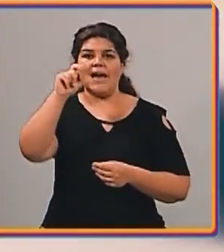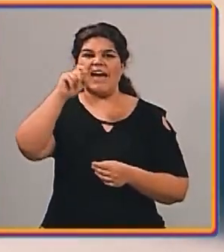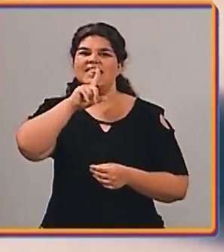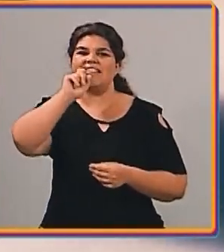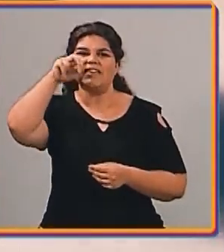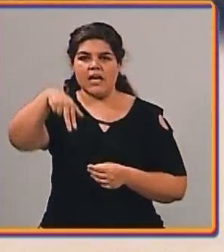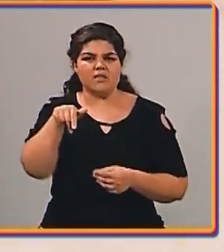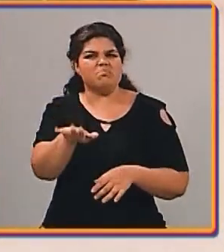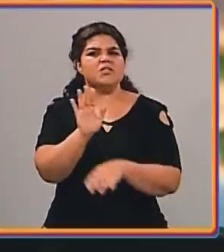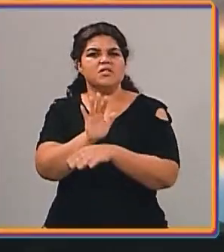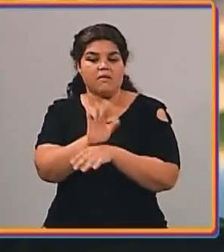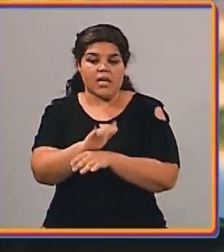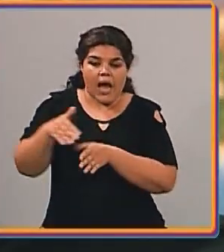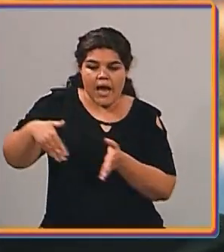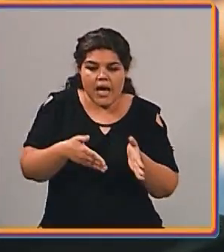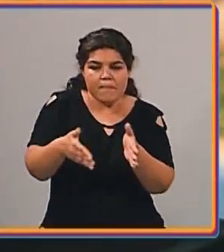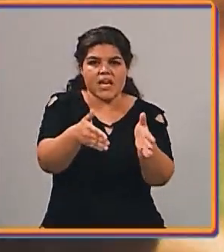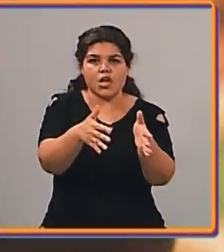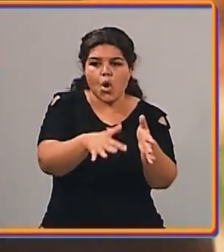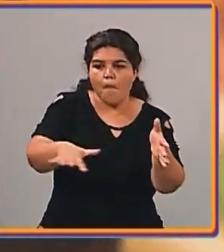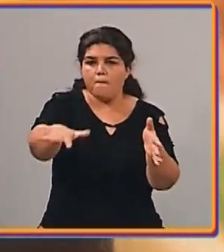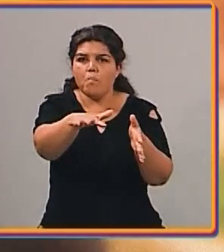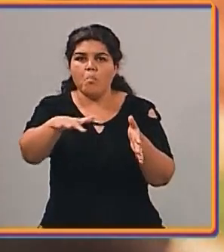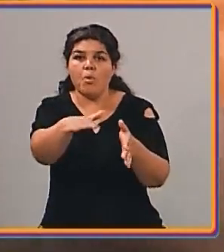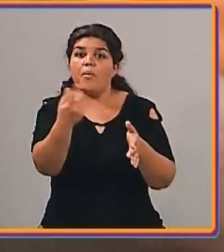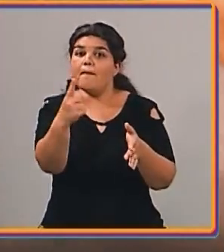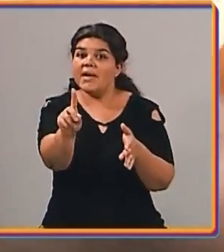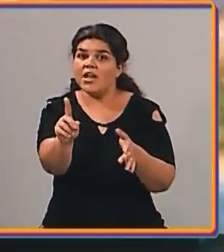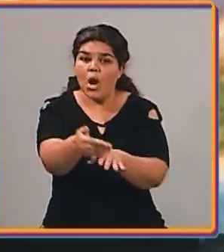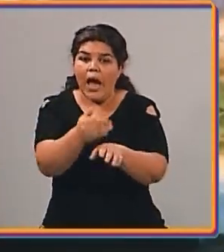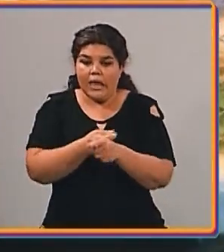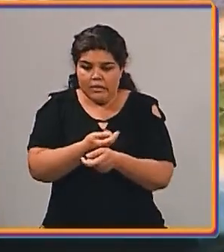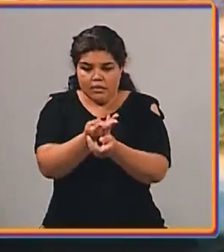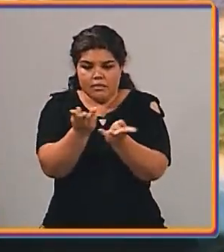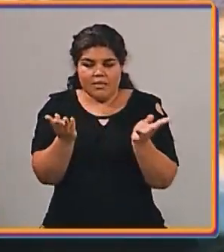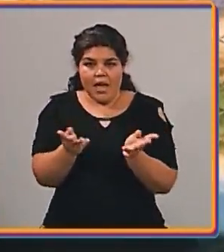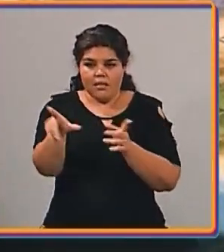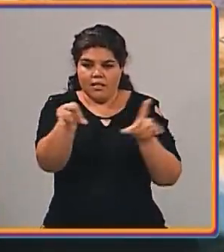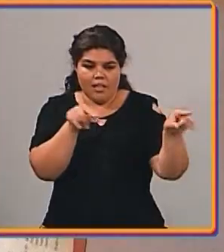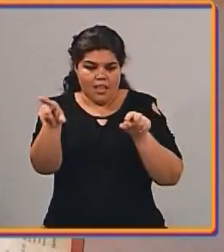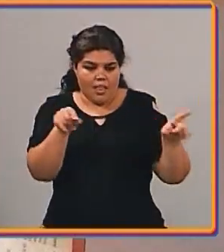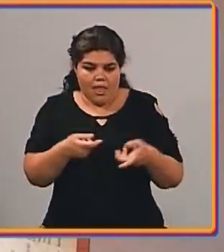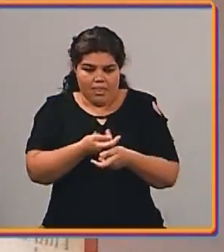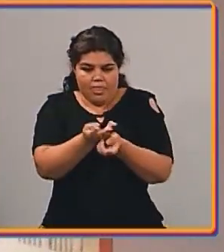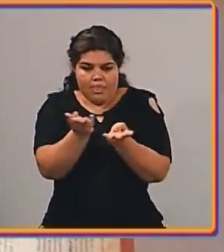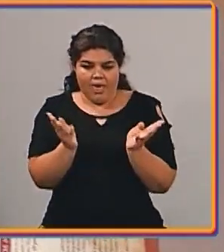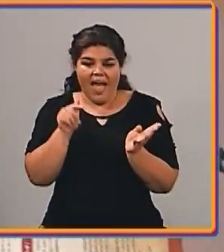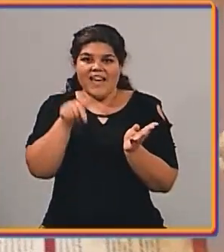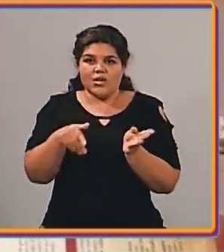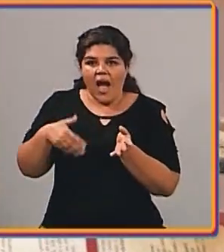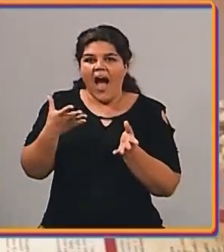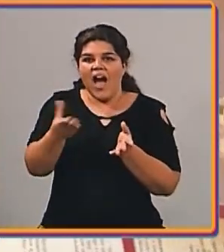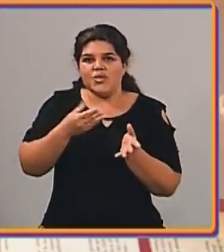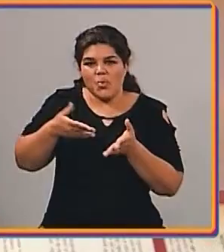que evolucionarán a ciudades gracias a la gestión de cartas de recursos que iremos acumulando en nuestra mano. La mecánica